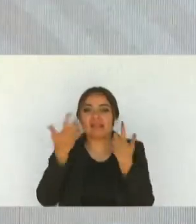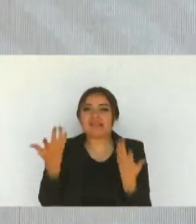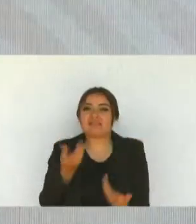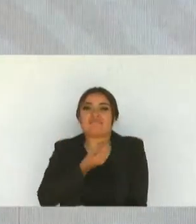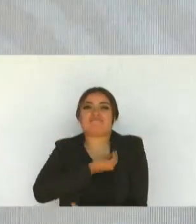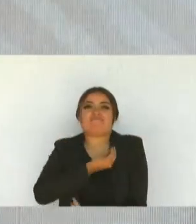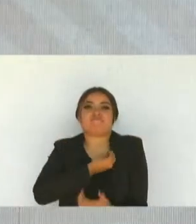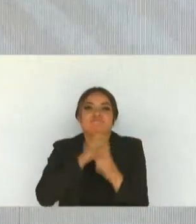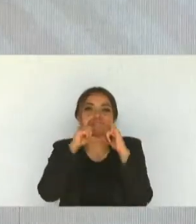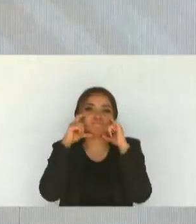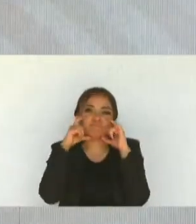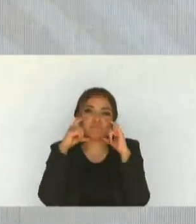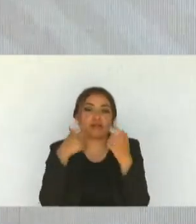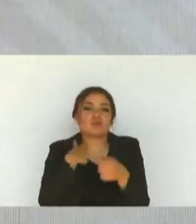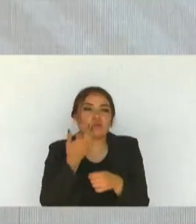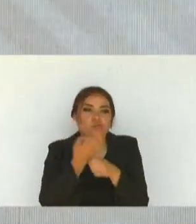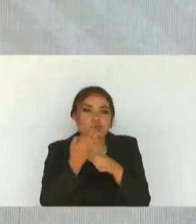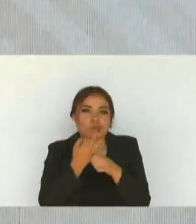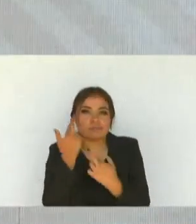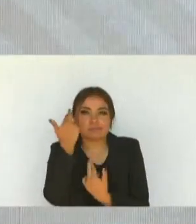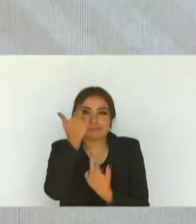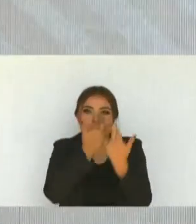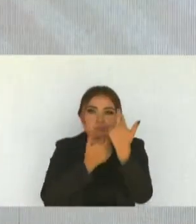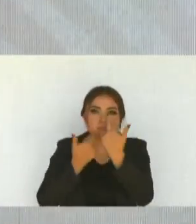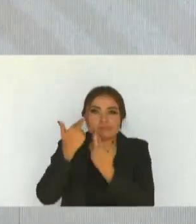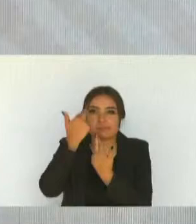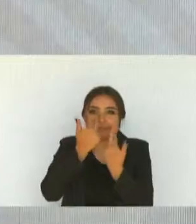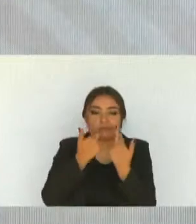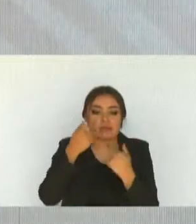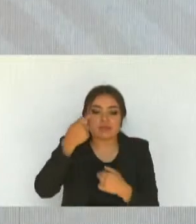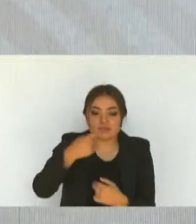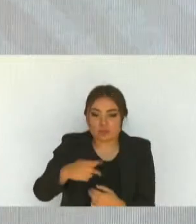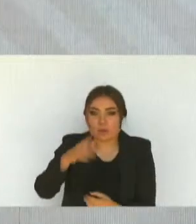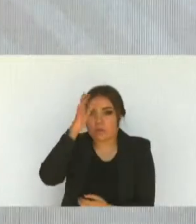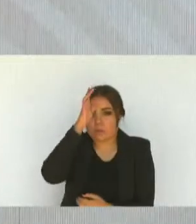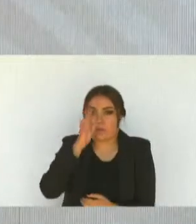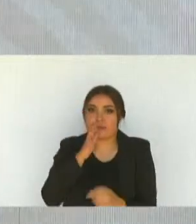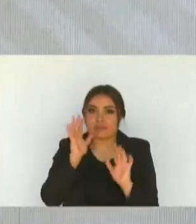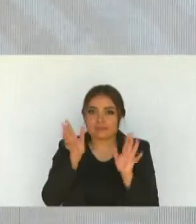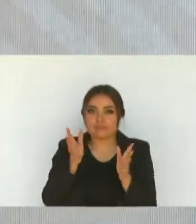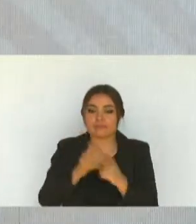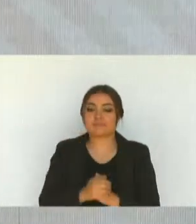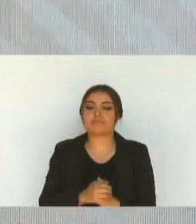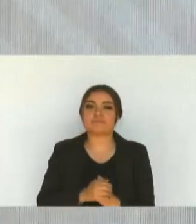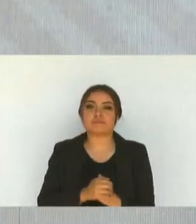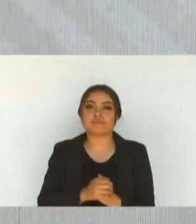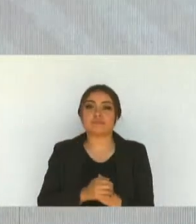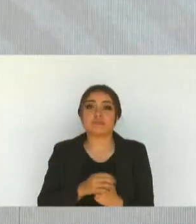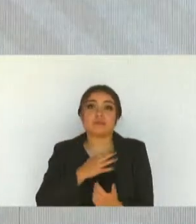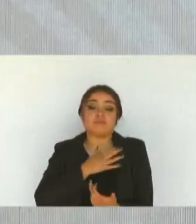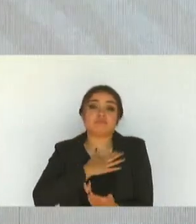todo eso ya lo estamos llevando a cabo aquí en Coahuila y bueno,